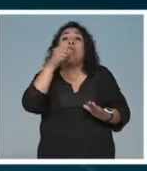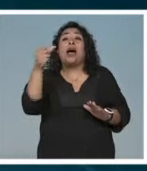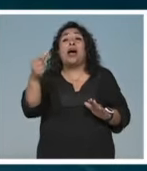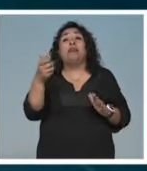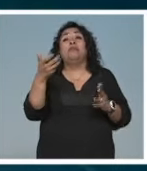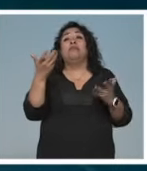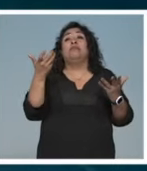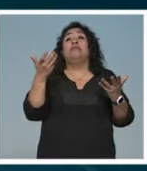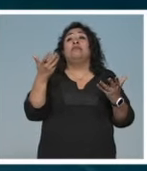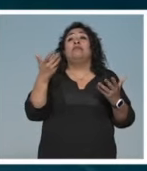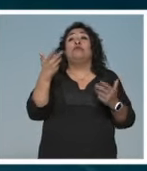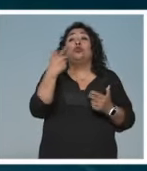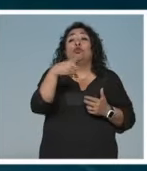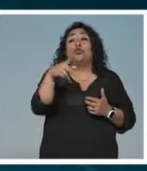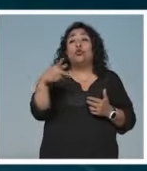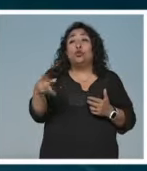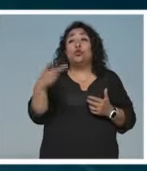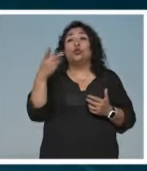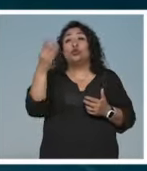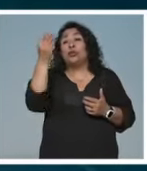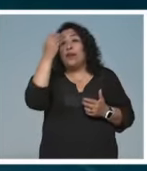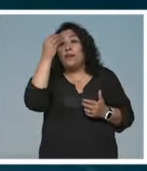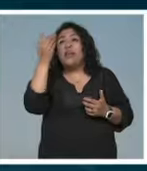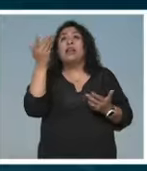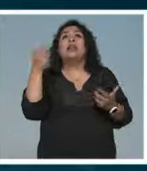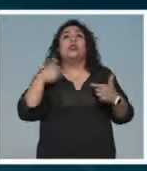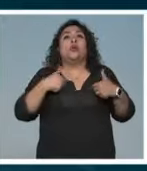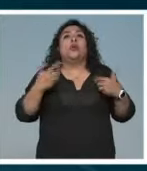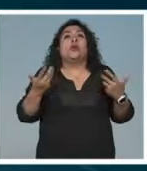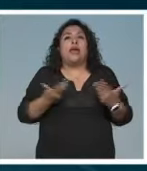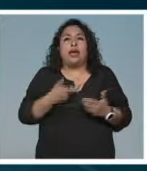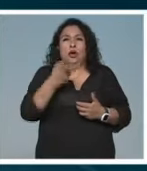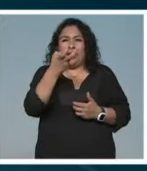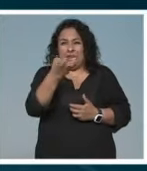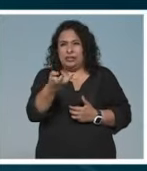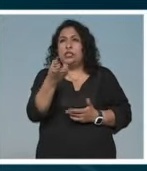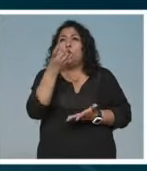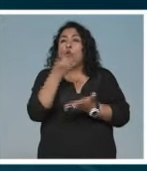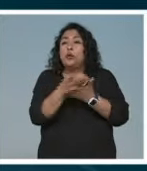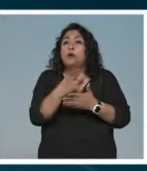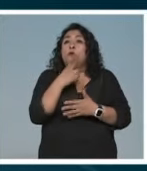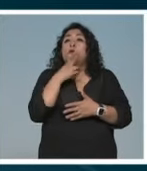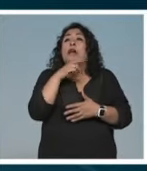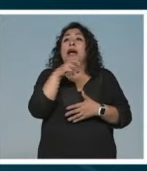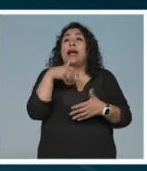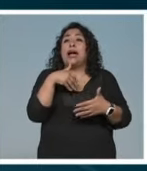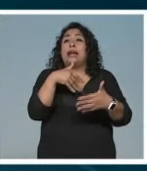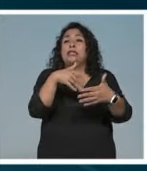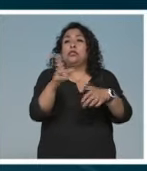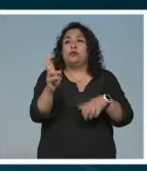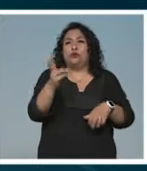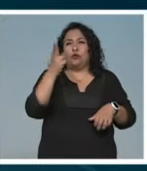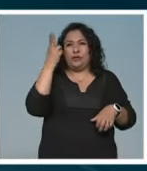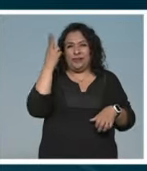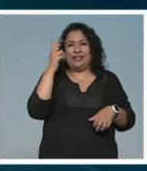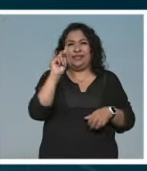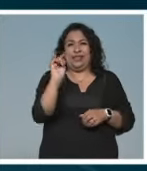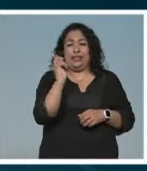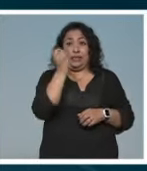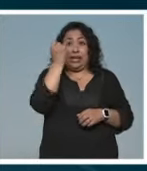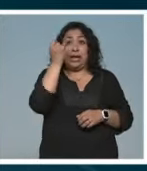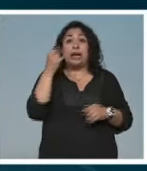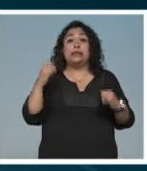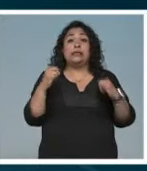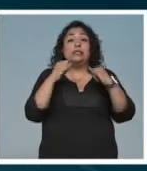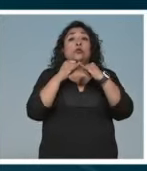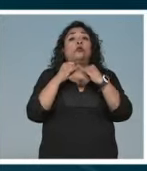plenitud de su saber qué hacer. Esta obra solo se conservaba en los archivos de la Universidad de Texas,